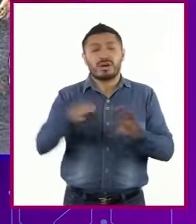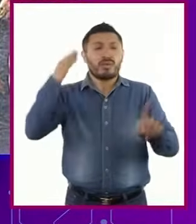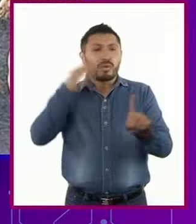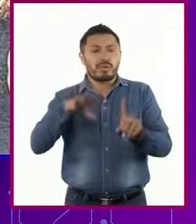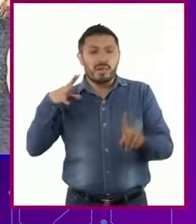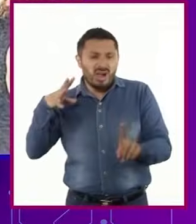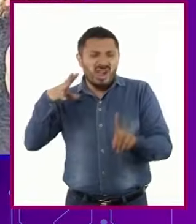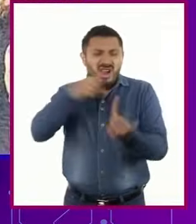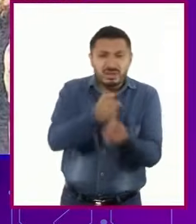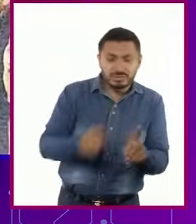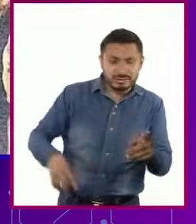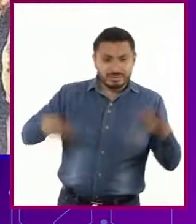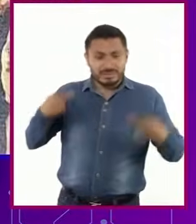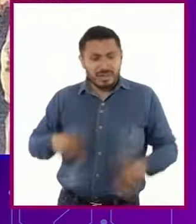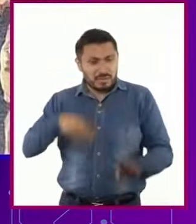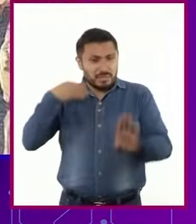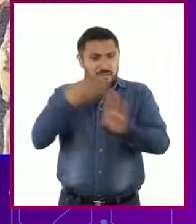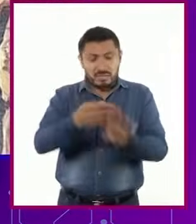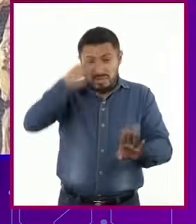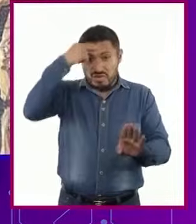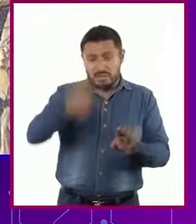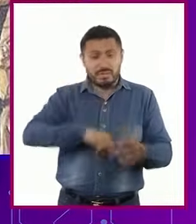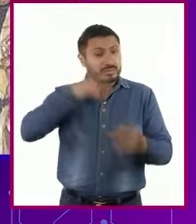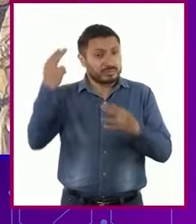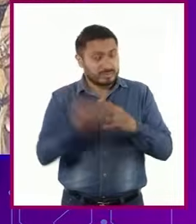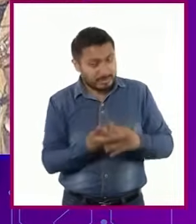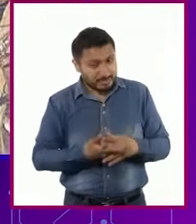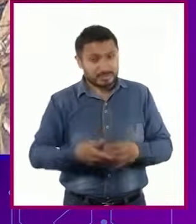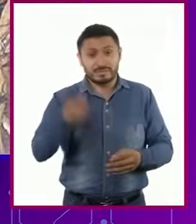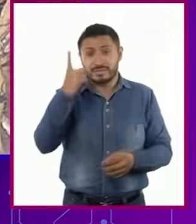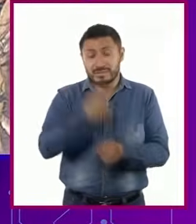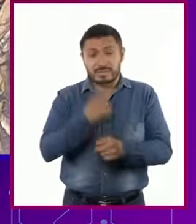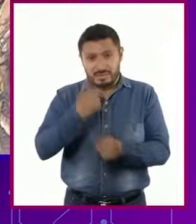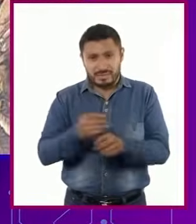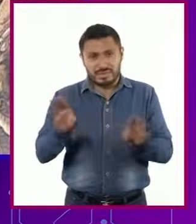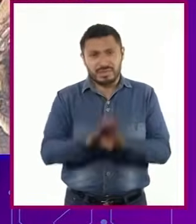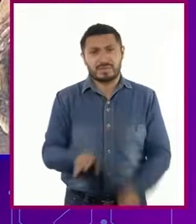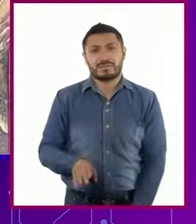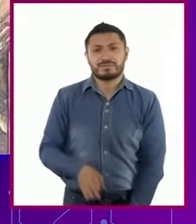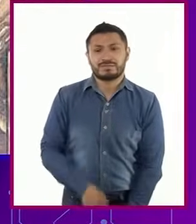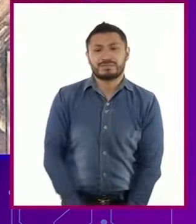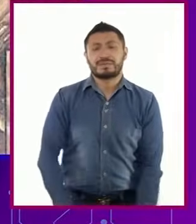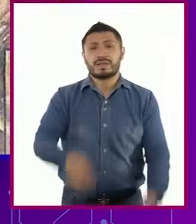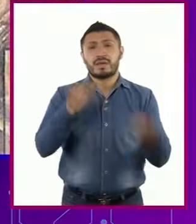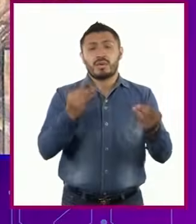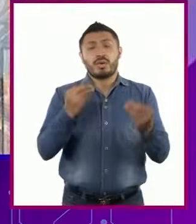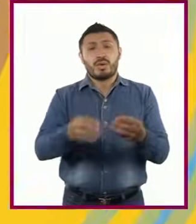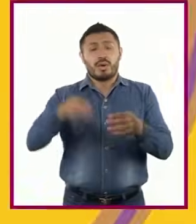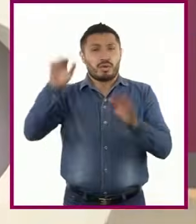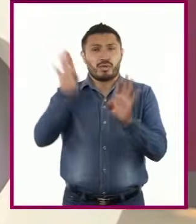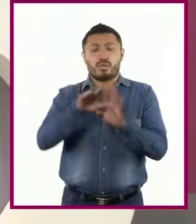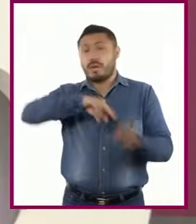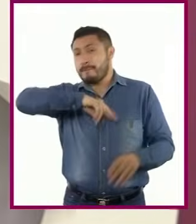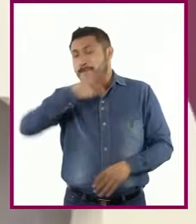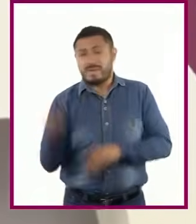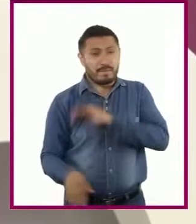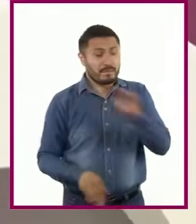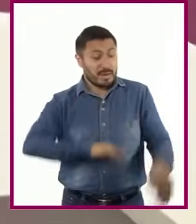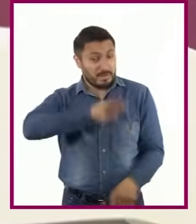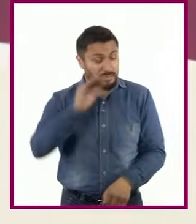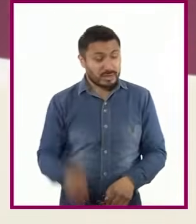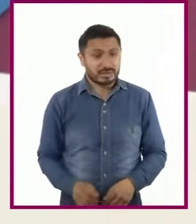capturar contrincantes para el sacrificio. Los primeros, provocar el mayor número de bajas.